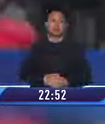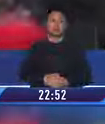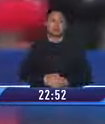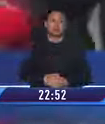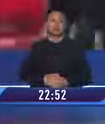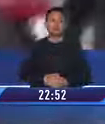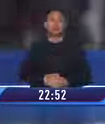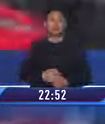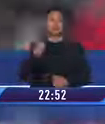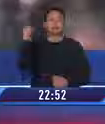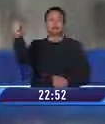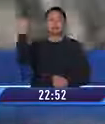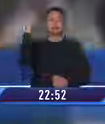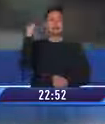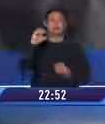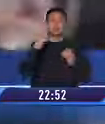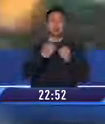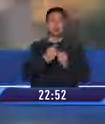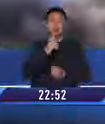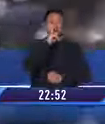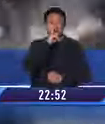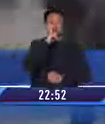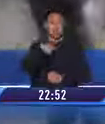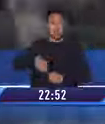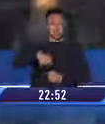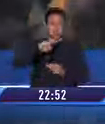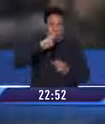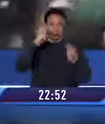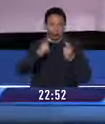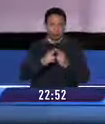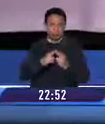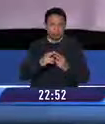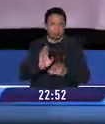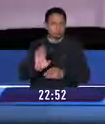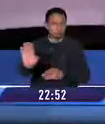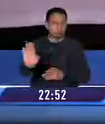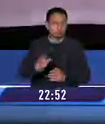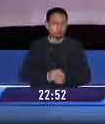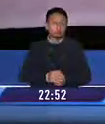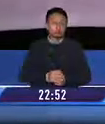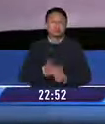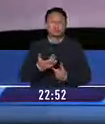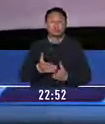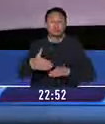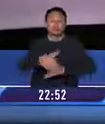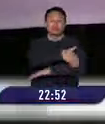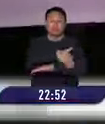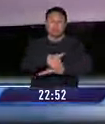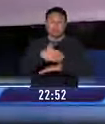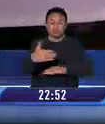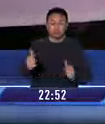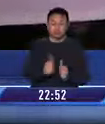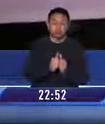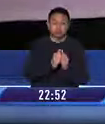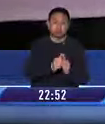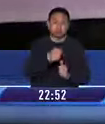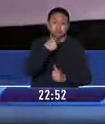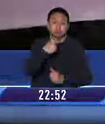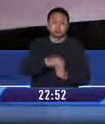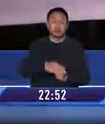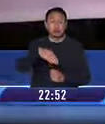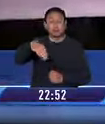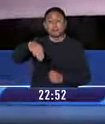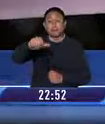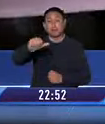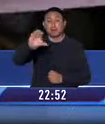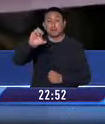sindicatos y organizaciones de trabajadores que rechazan la reforma a las pensiones. Cuando salgan a las calles puedan unirse a nosotros para decirle a Macron que no